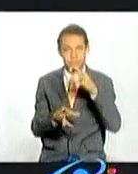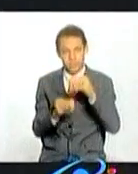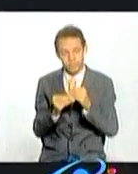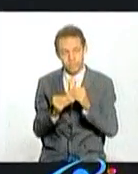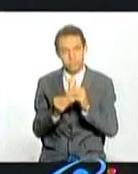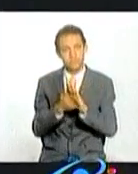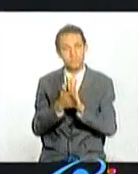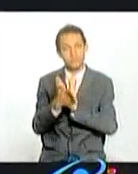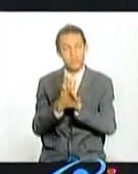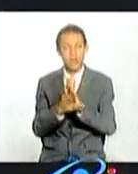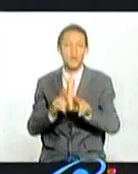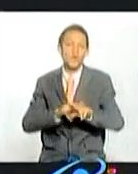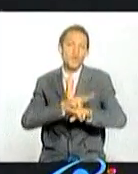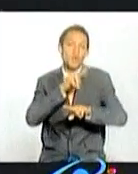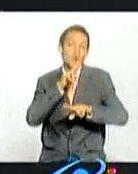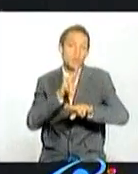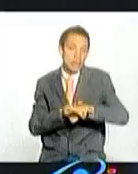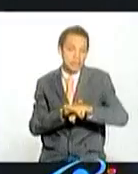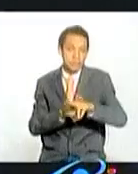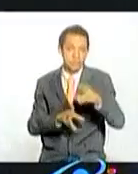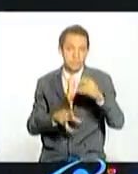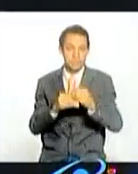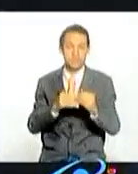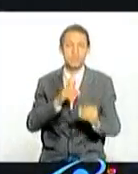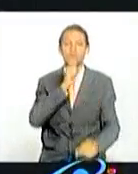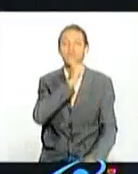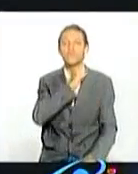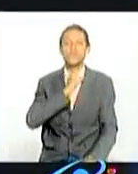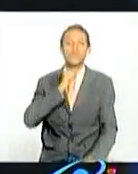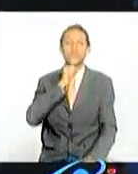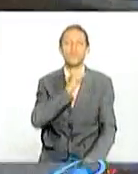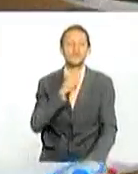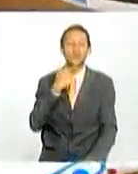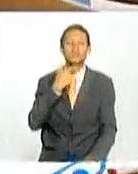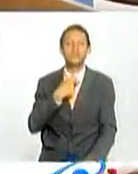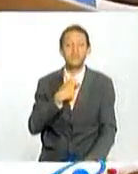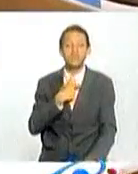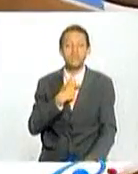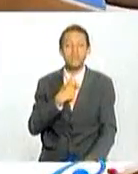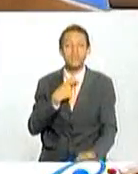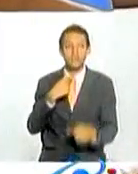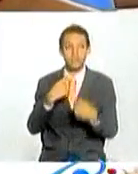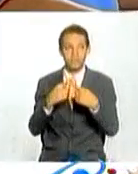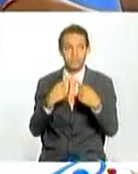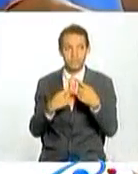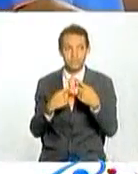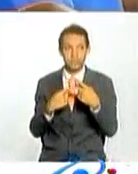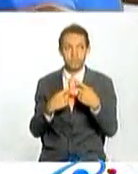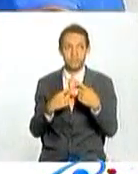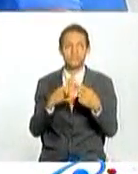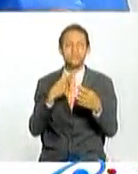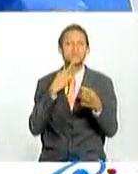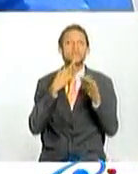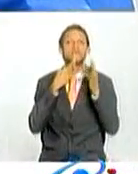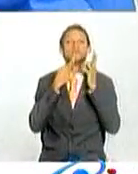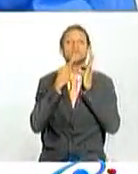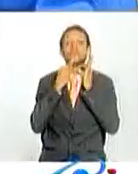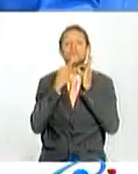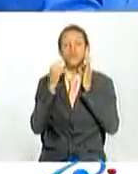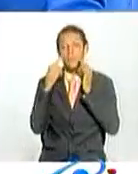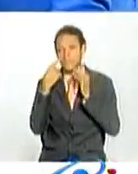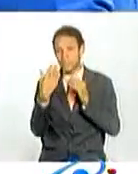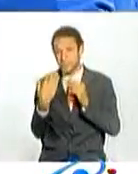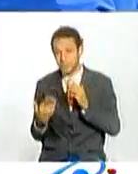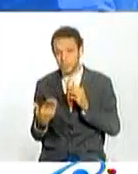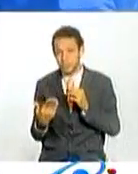glándula tiroides normal. ¿Qué más vemos en el cuello? Estas dos estructuras que vemos a este lado, se pueden apreciar.